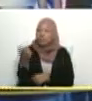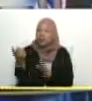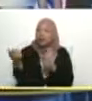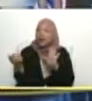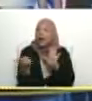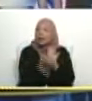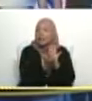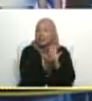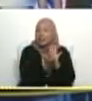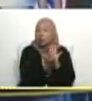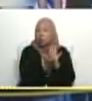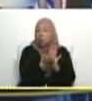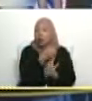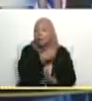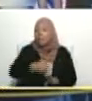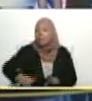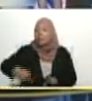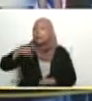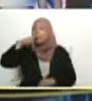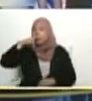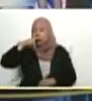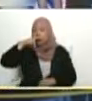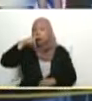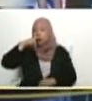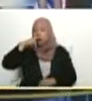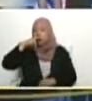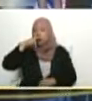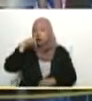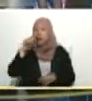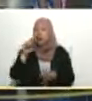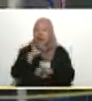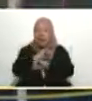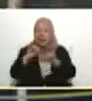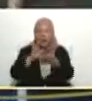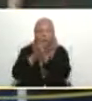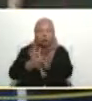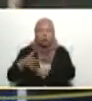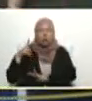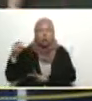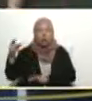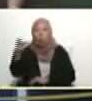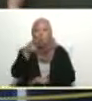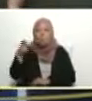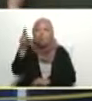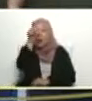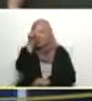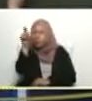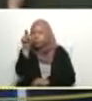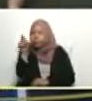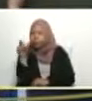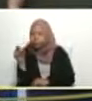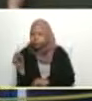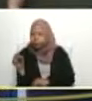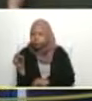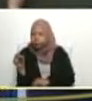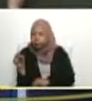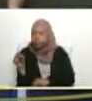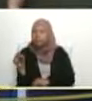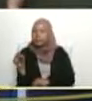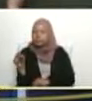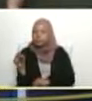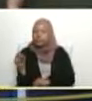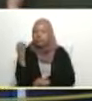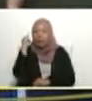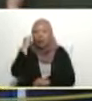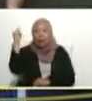nuestro comandante en jefe, asesinarlo, sacarlo del juego e ir por el territorio esequivo. No son